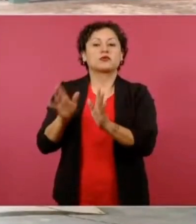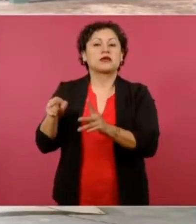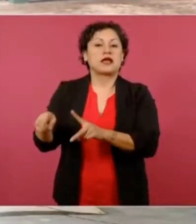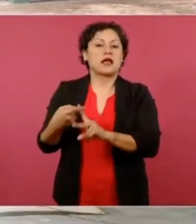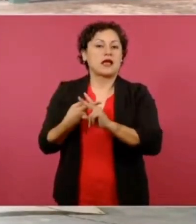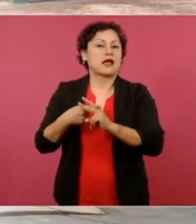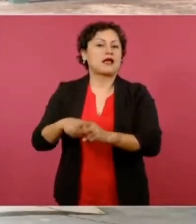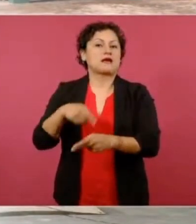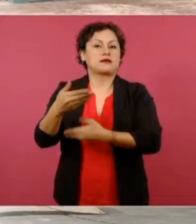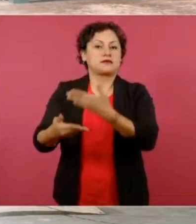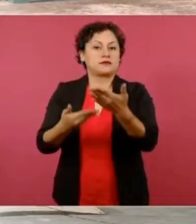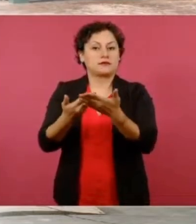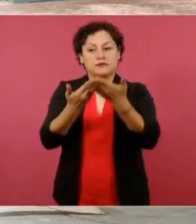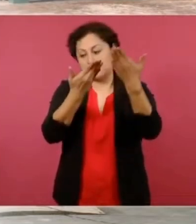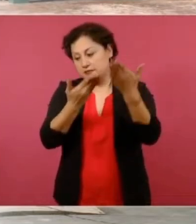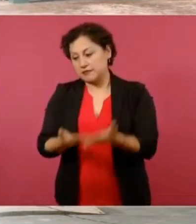Hospital